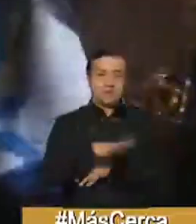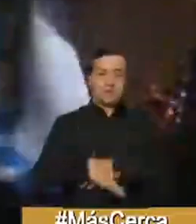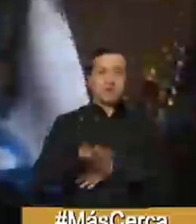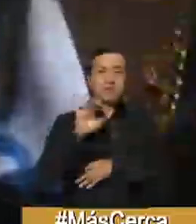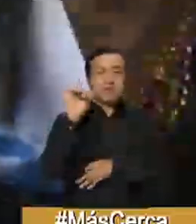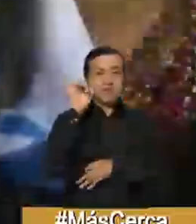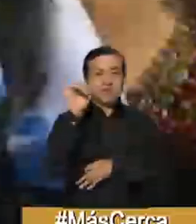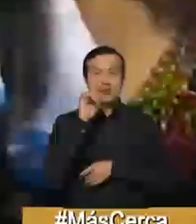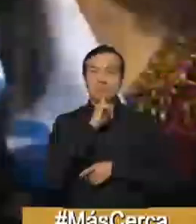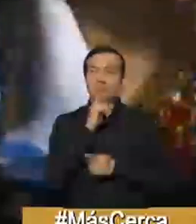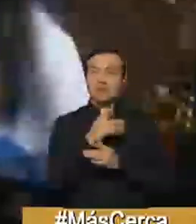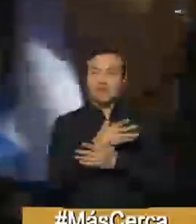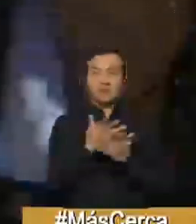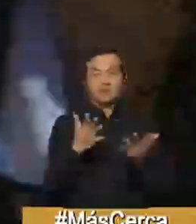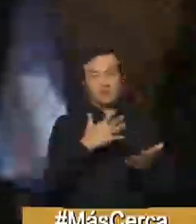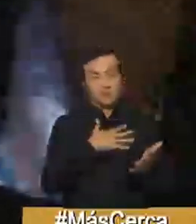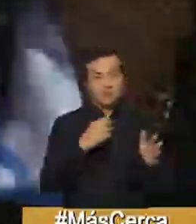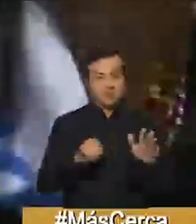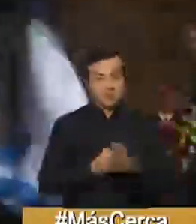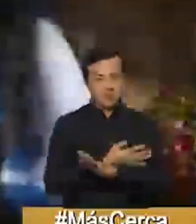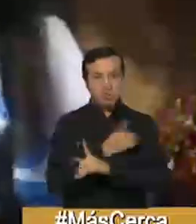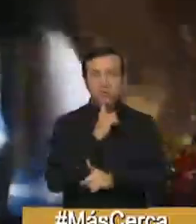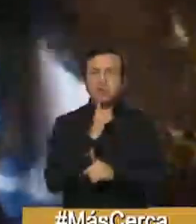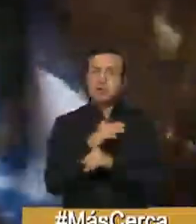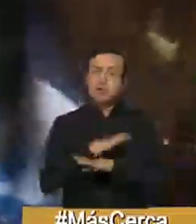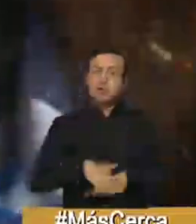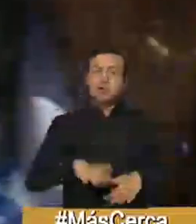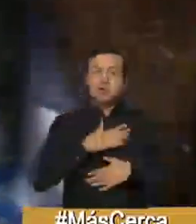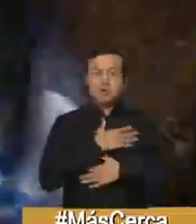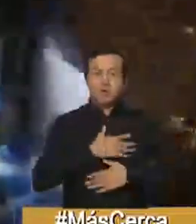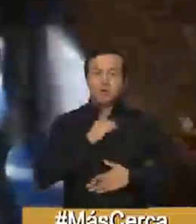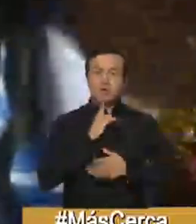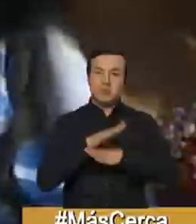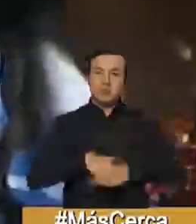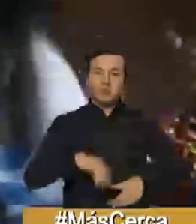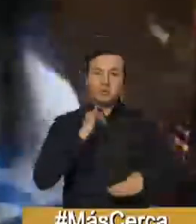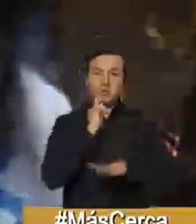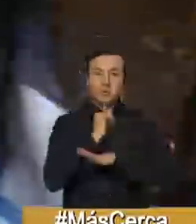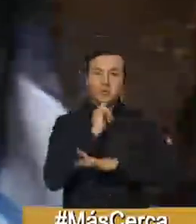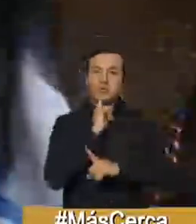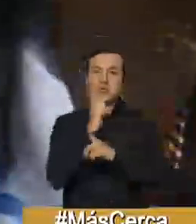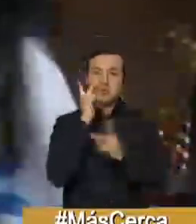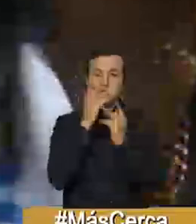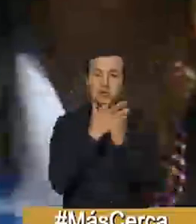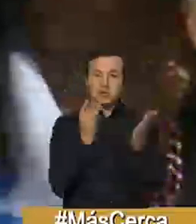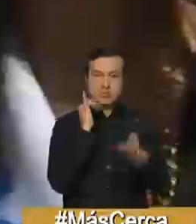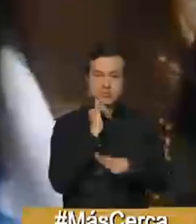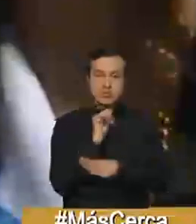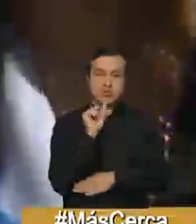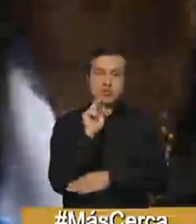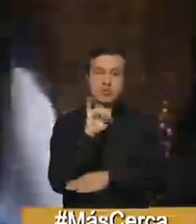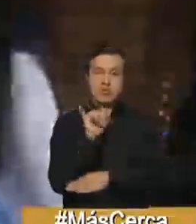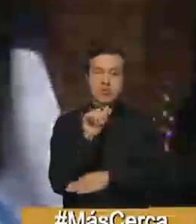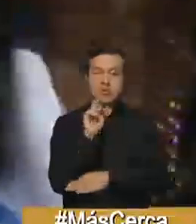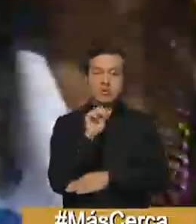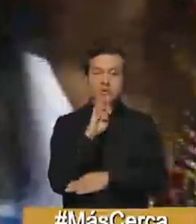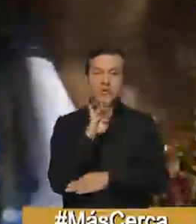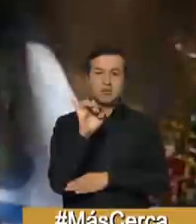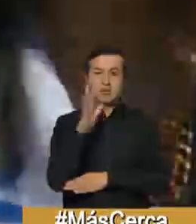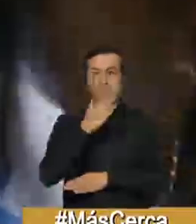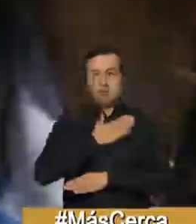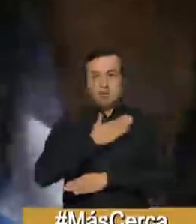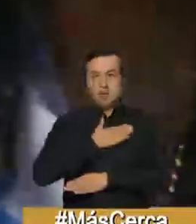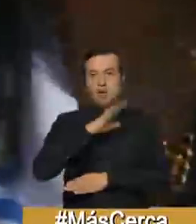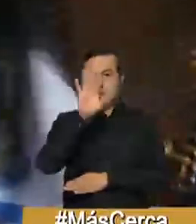Sangolquí. Yo les recomiendo que vengan a disfrutar de esta hermosa iglesia que tenemos enfrente, la iglesia San Juan Bautista, de nuestra cultura, de